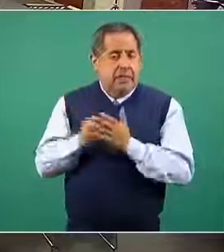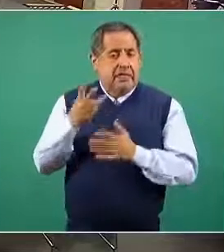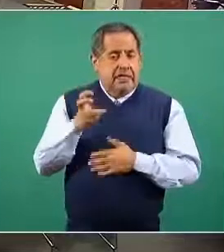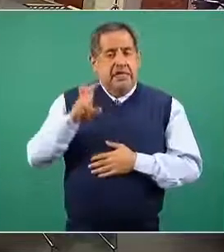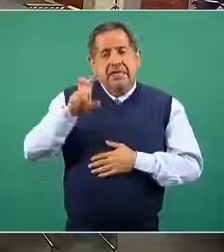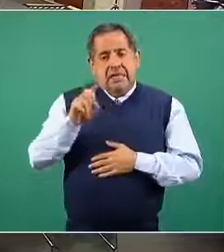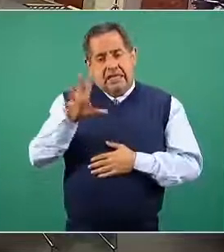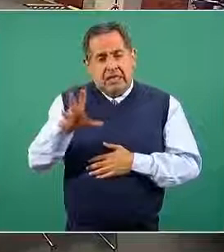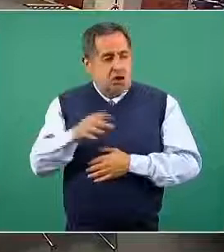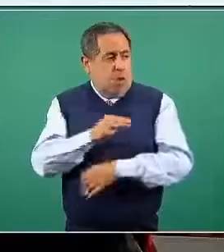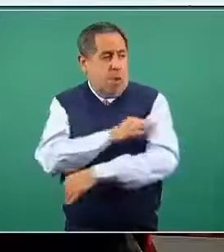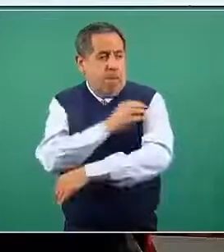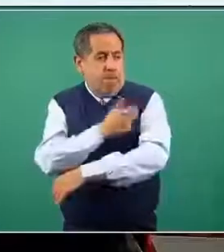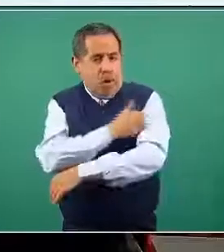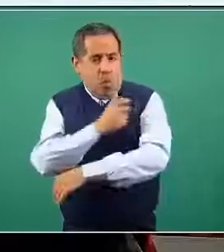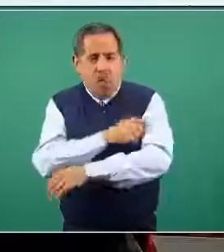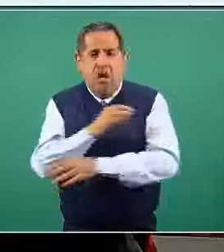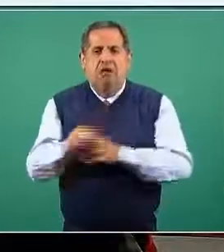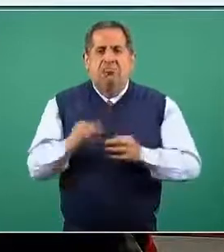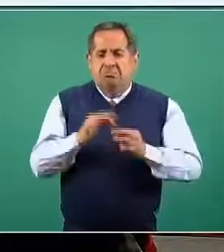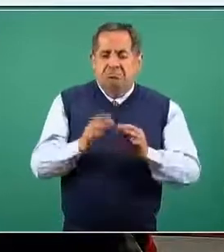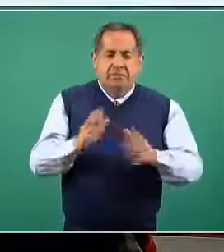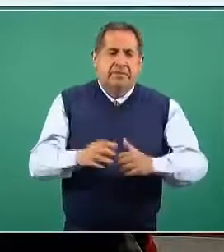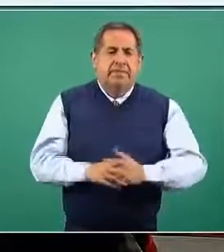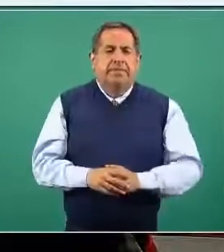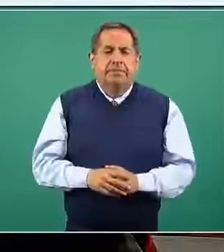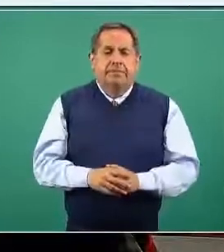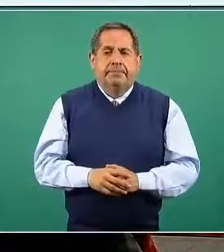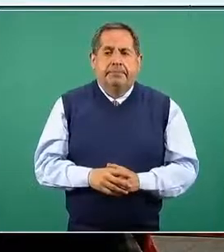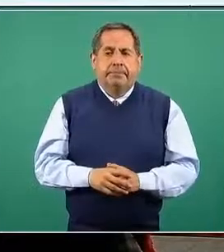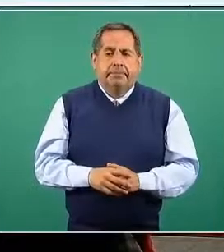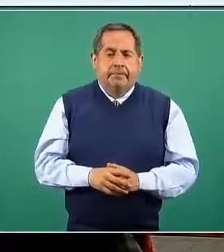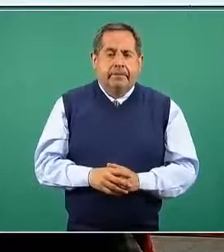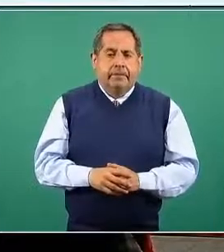552.335 vacunas aplicadas. La siguiente, por favor.